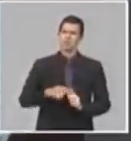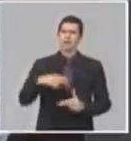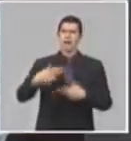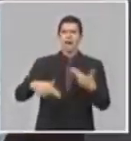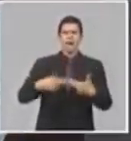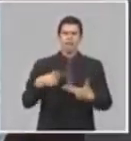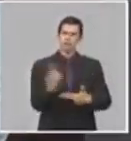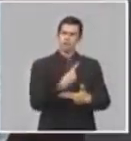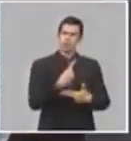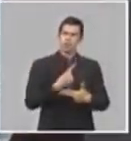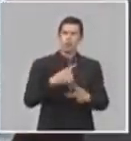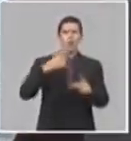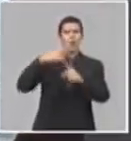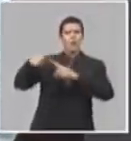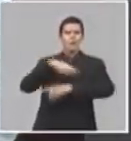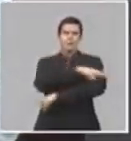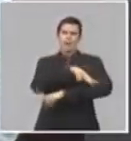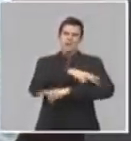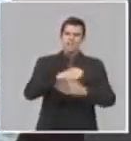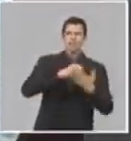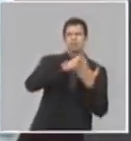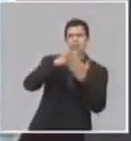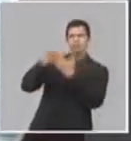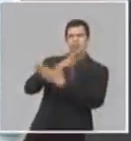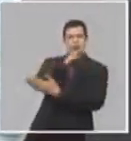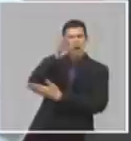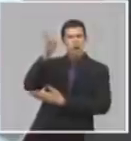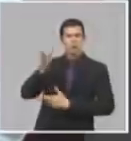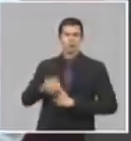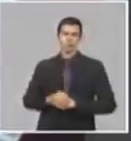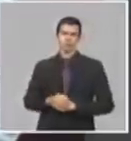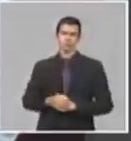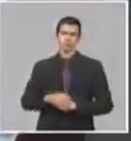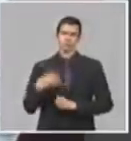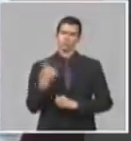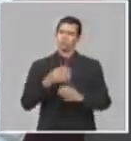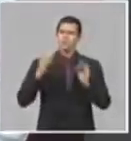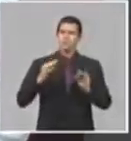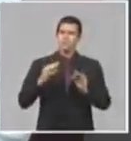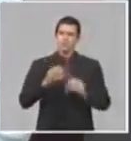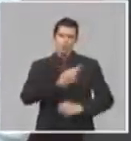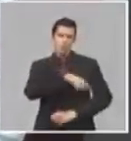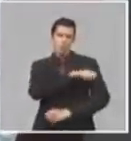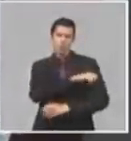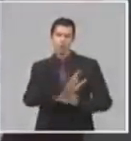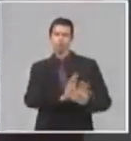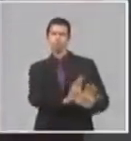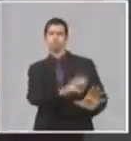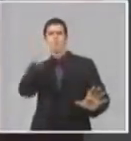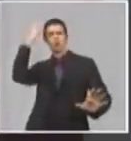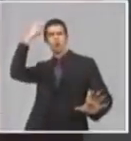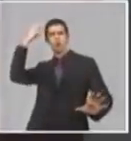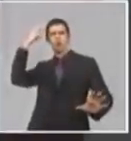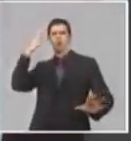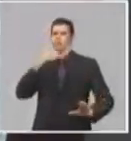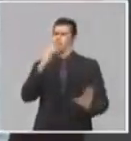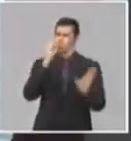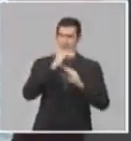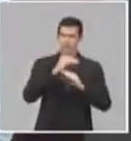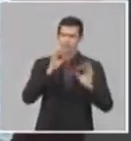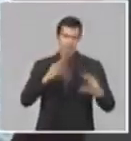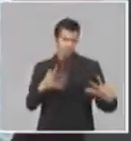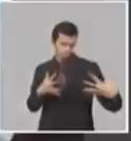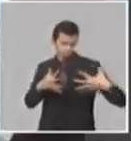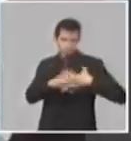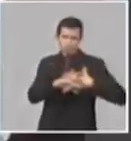comunicación transparente y sistemática a la población y que hemos apoyado a decenas de países con nuestras brigadas médicas,